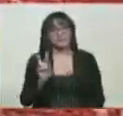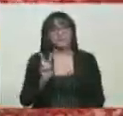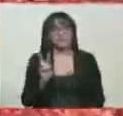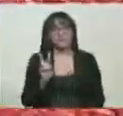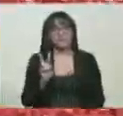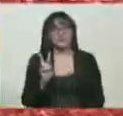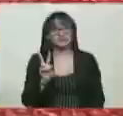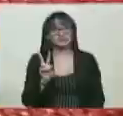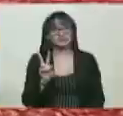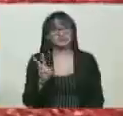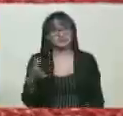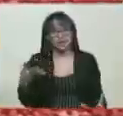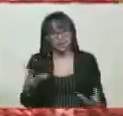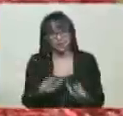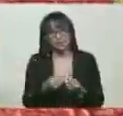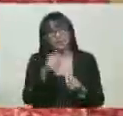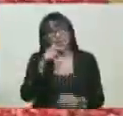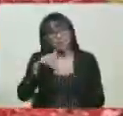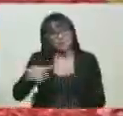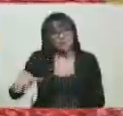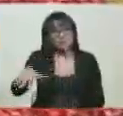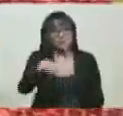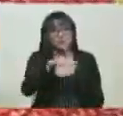junto a los camaradas y al pueblo,